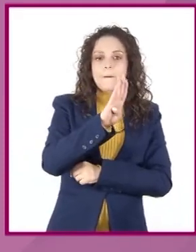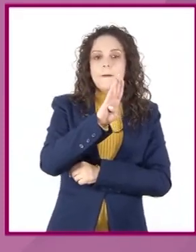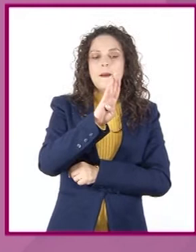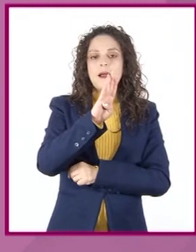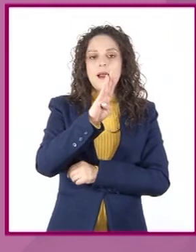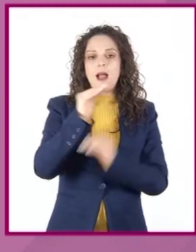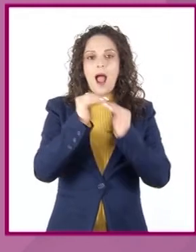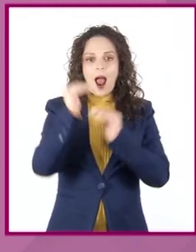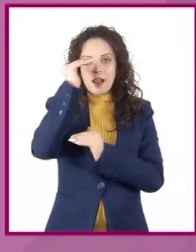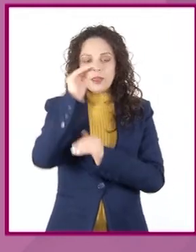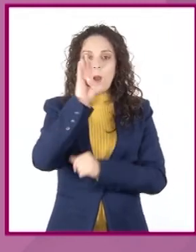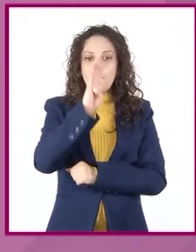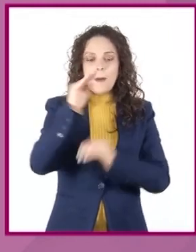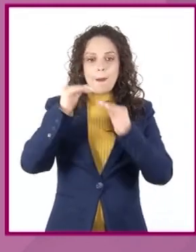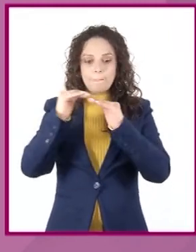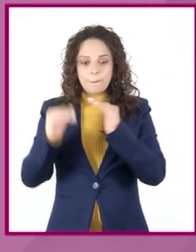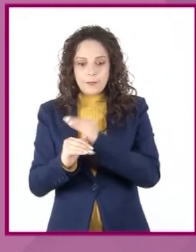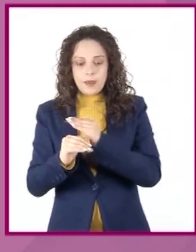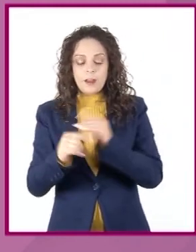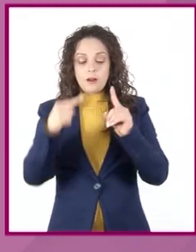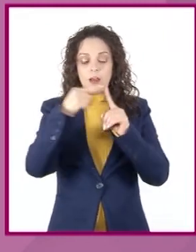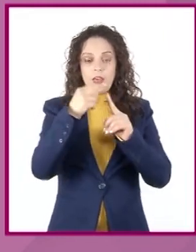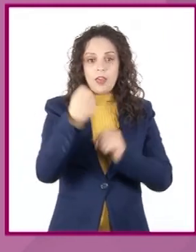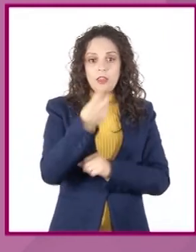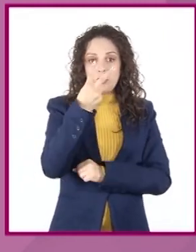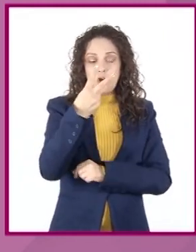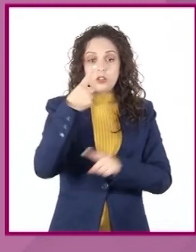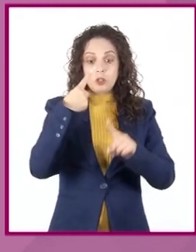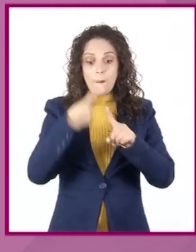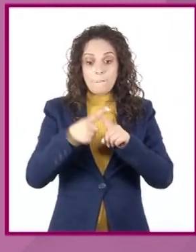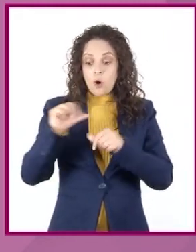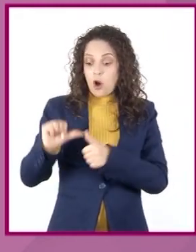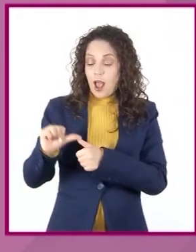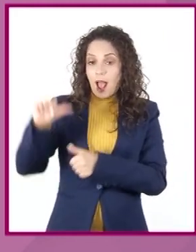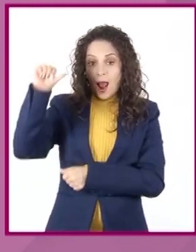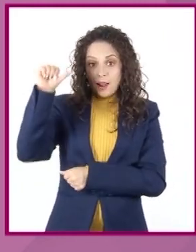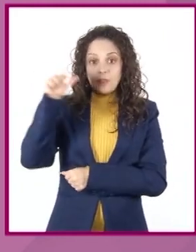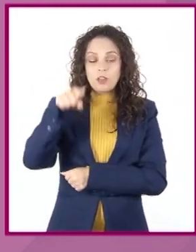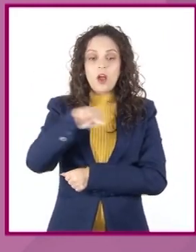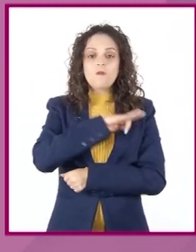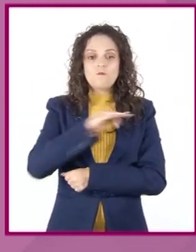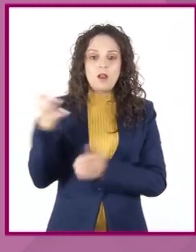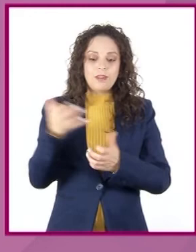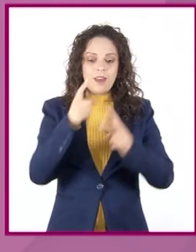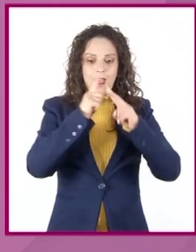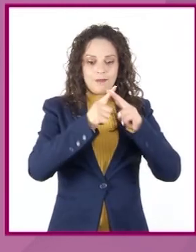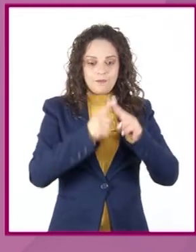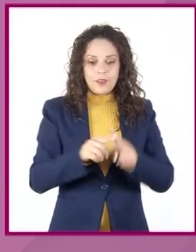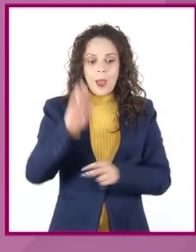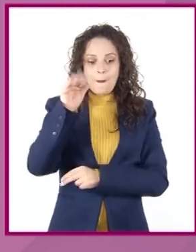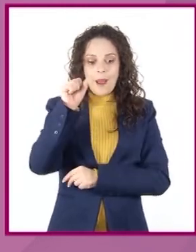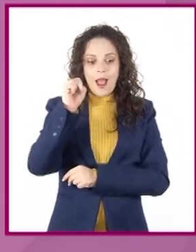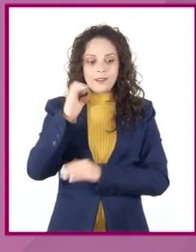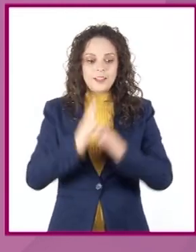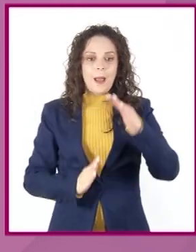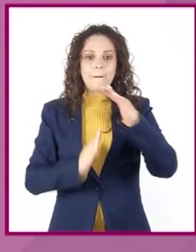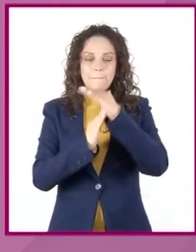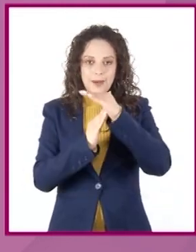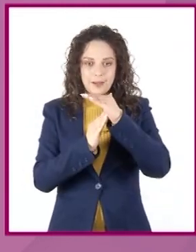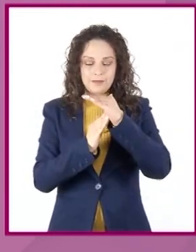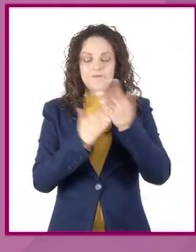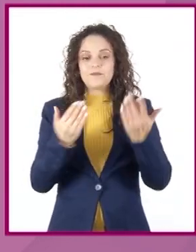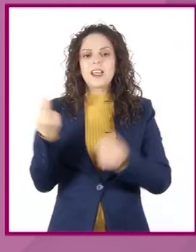menor entre 2 por su altura, podremos calcular el área de la base del tope. Solamente